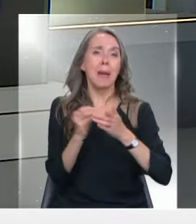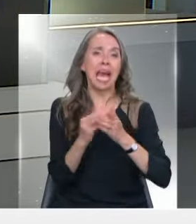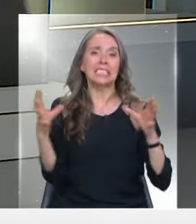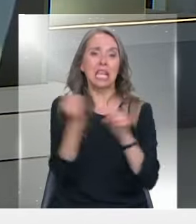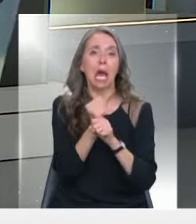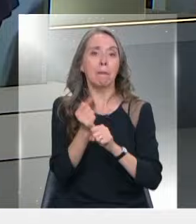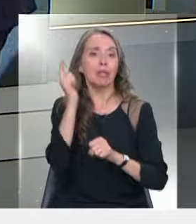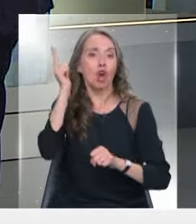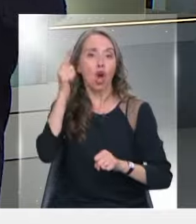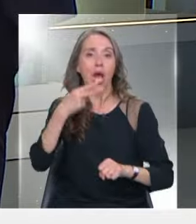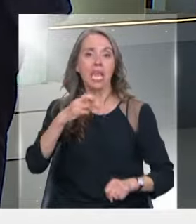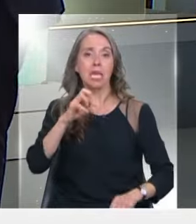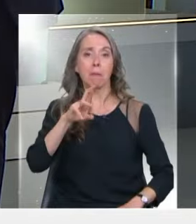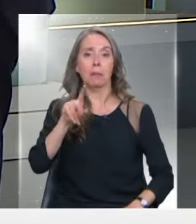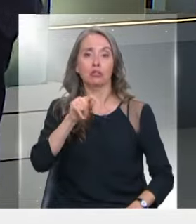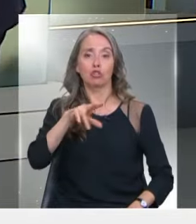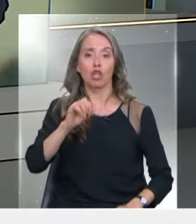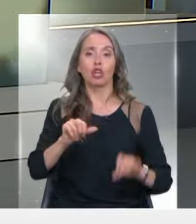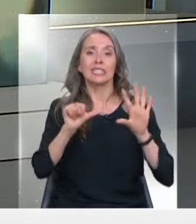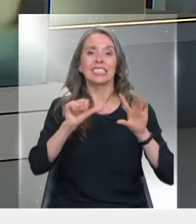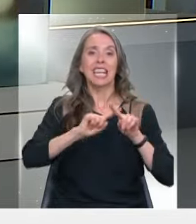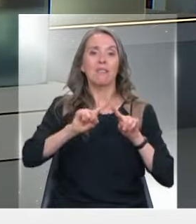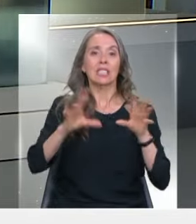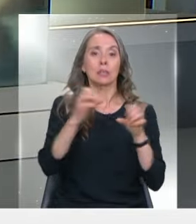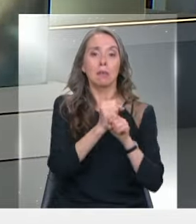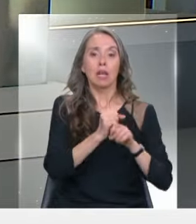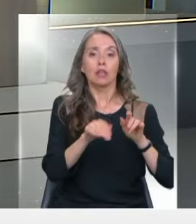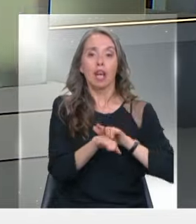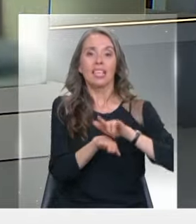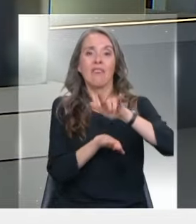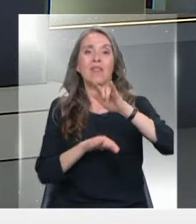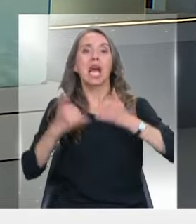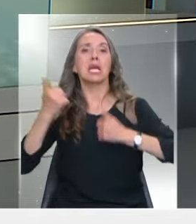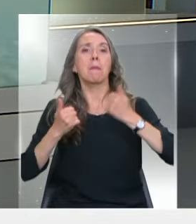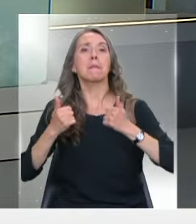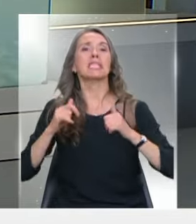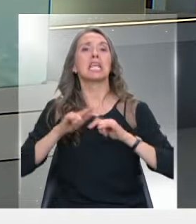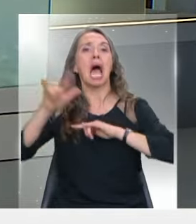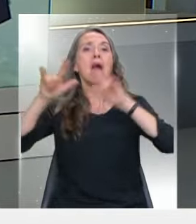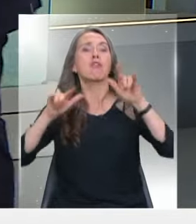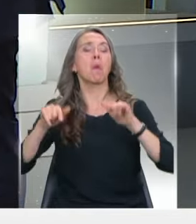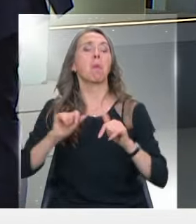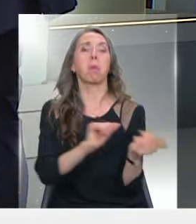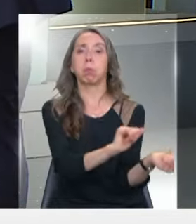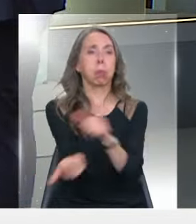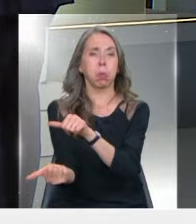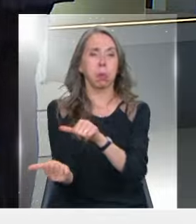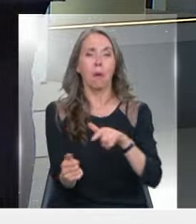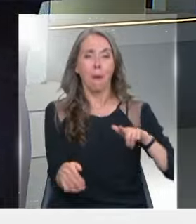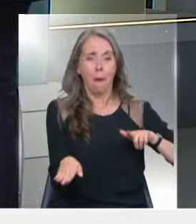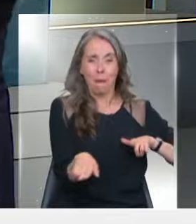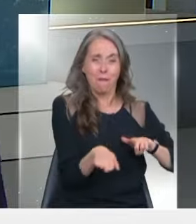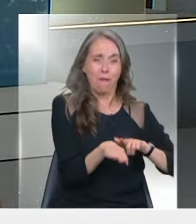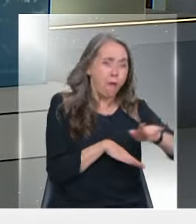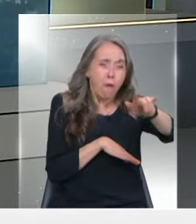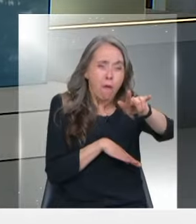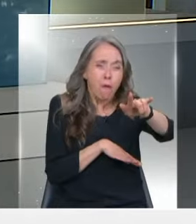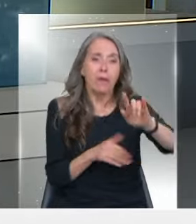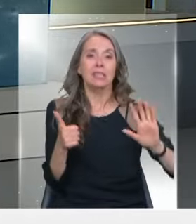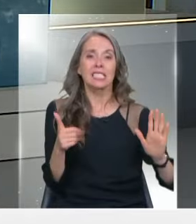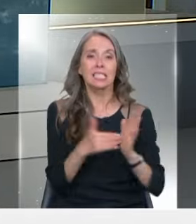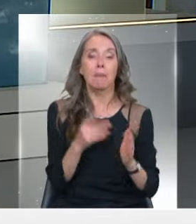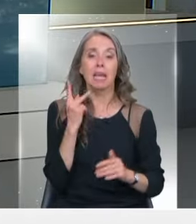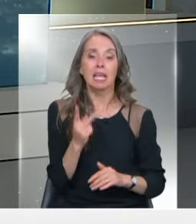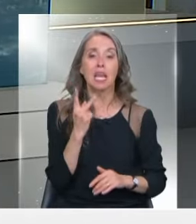que serían 6 veces más rápido que los viajes comerciales el día de hoy. ¿De cuánto estamos hablando? Más de